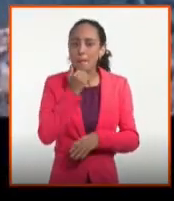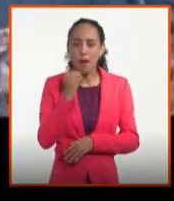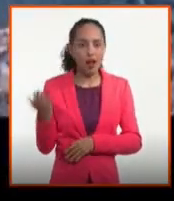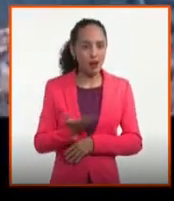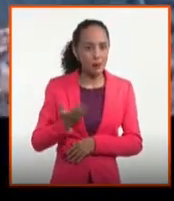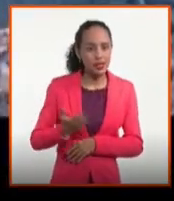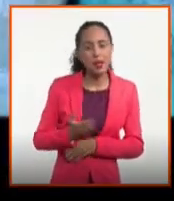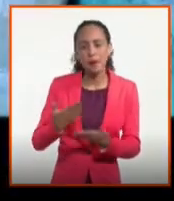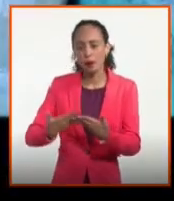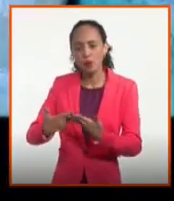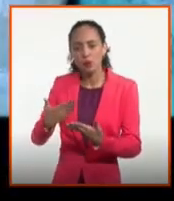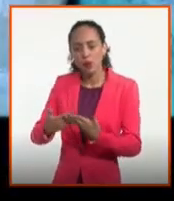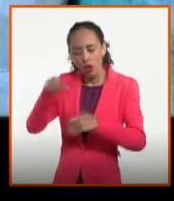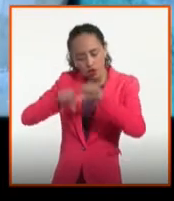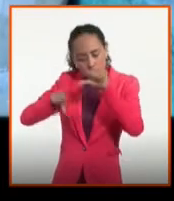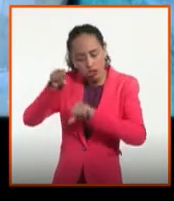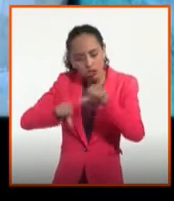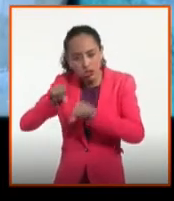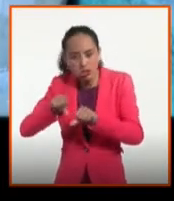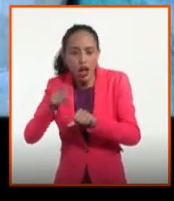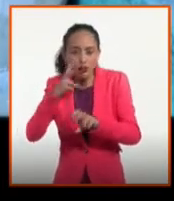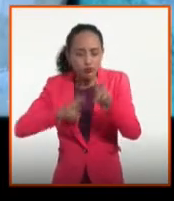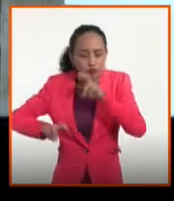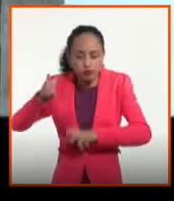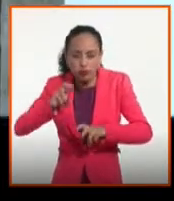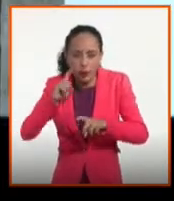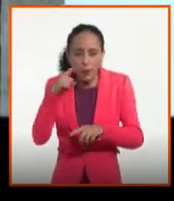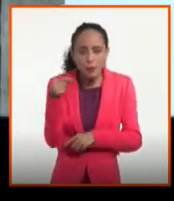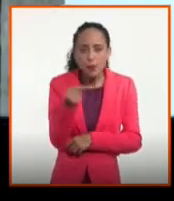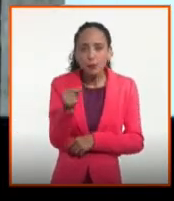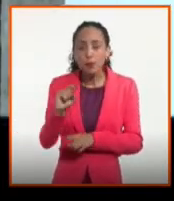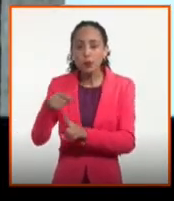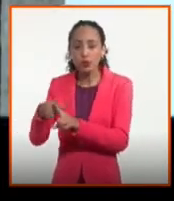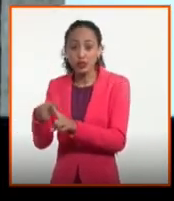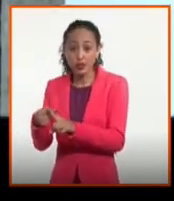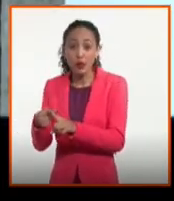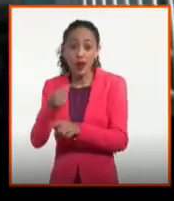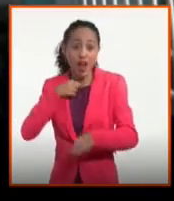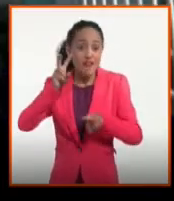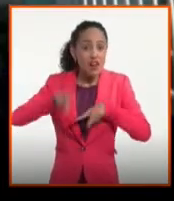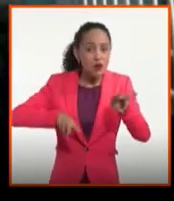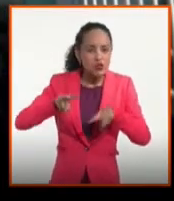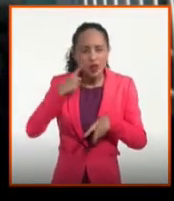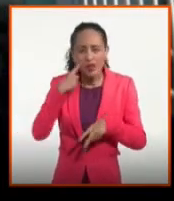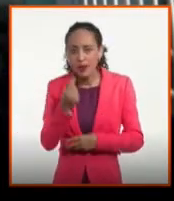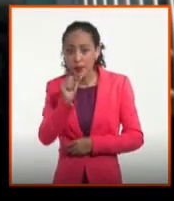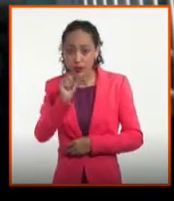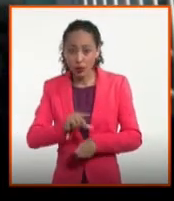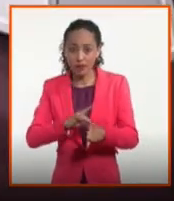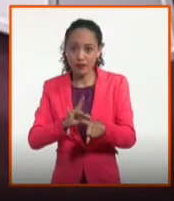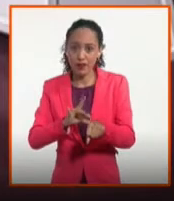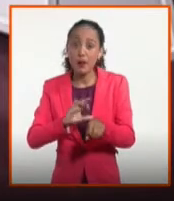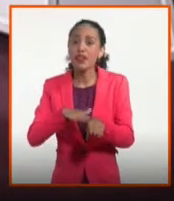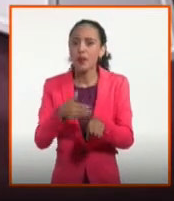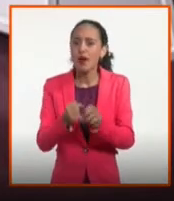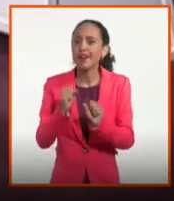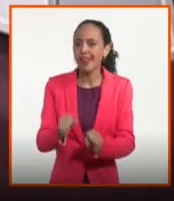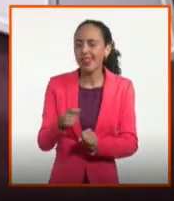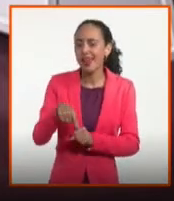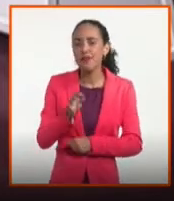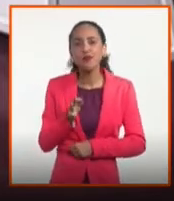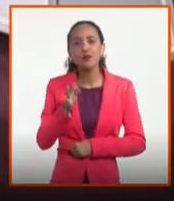que que el diagnóstico que teníamos que hacer de la enfermedad les queda para el futuro que nos queda para el futuro la